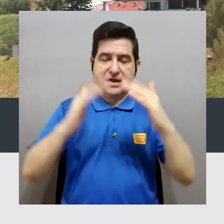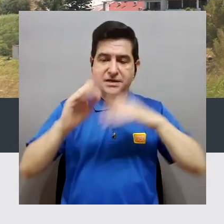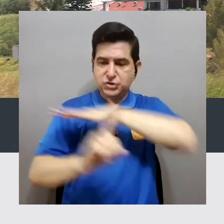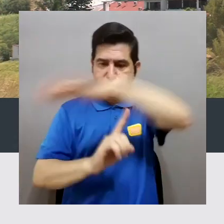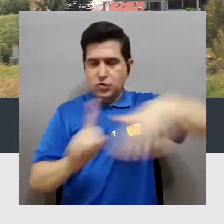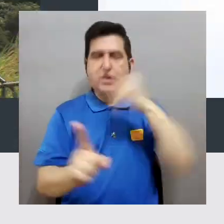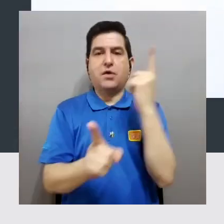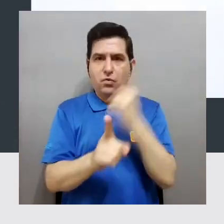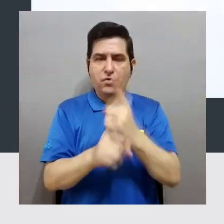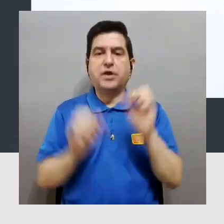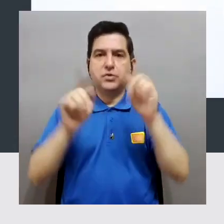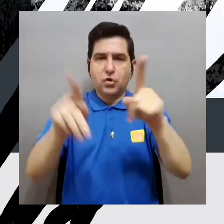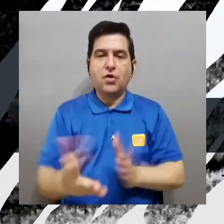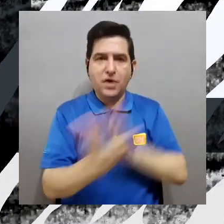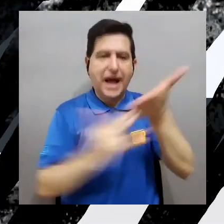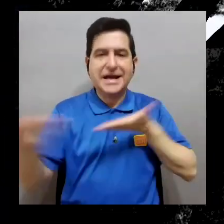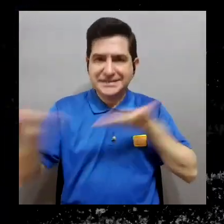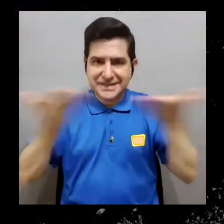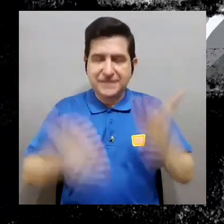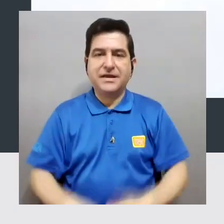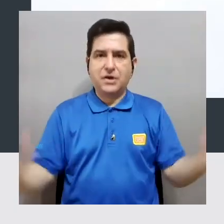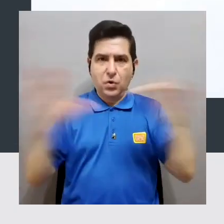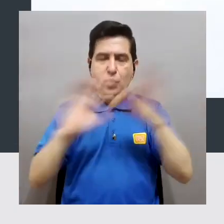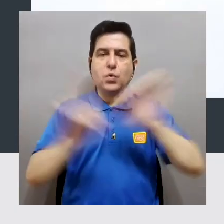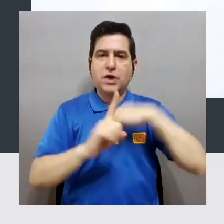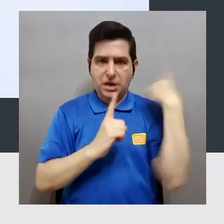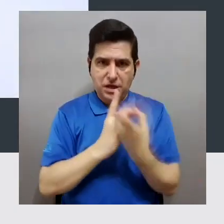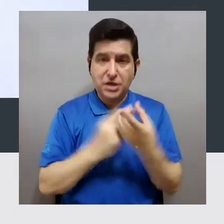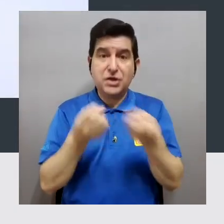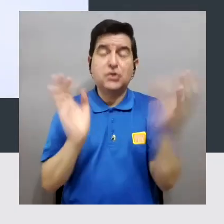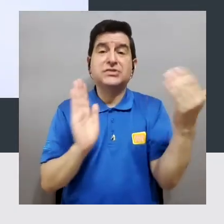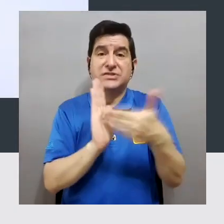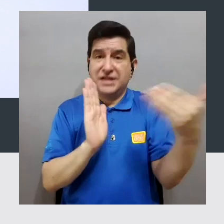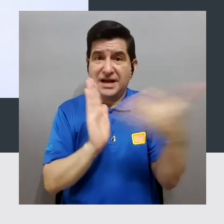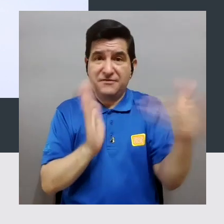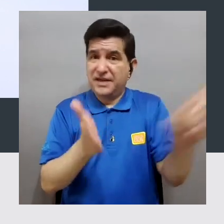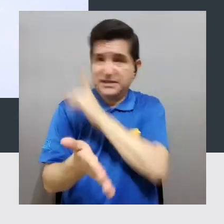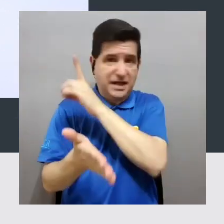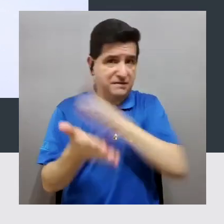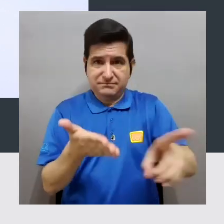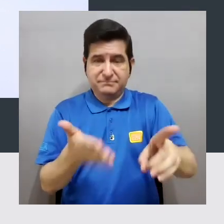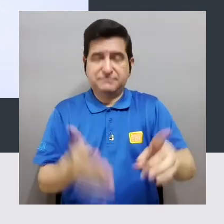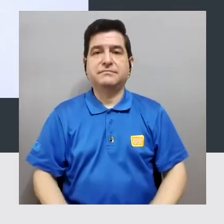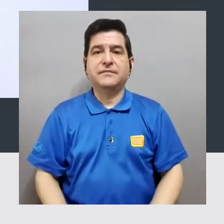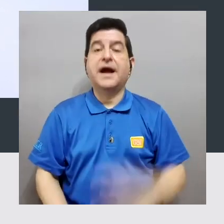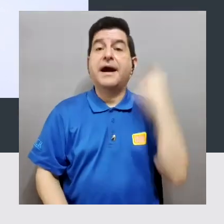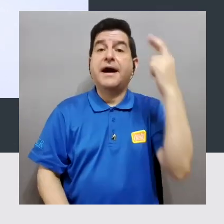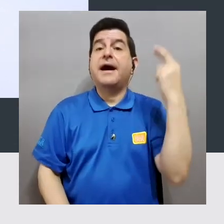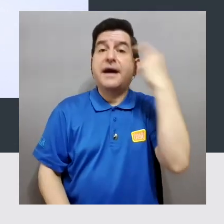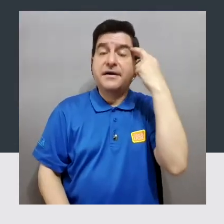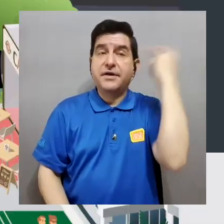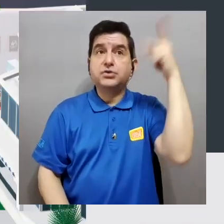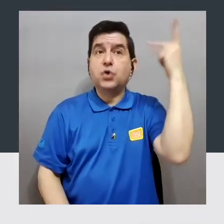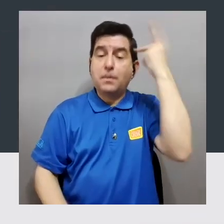entorno adecuados, que le permitan acceder a los servicios y vincularse con la sociedad sin sufrir ningún tipo de discriminación. Es por eso que